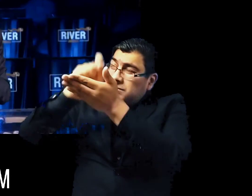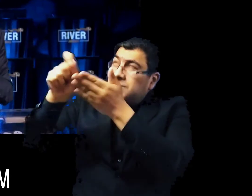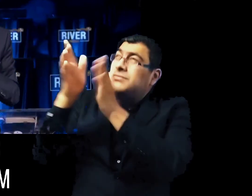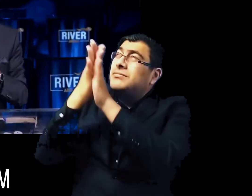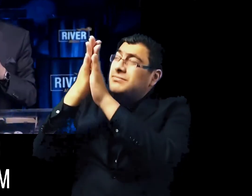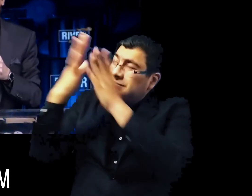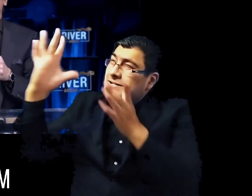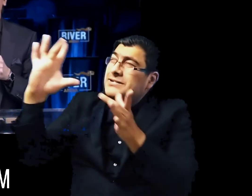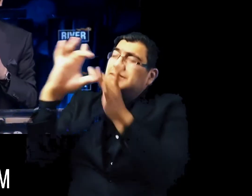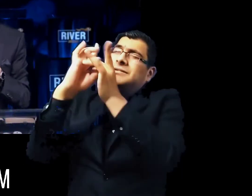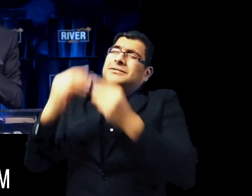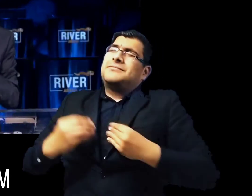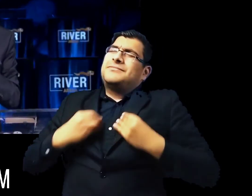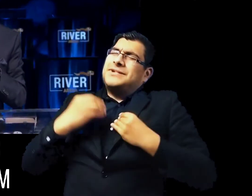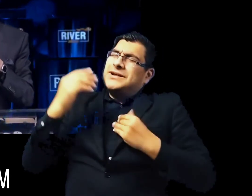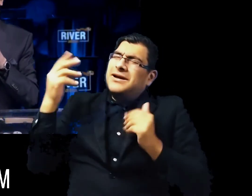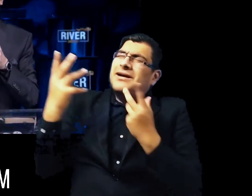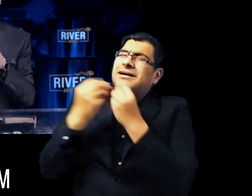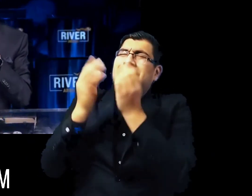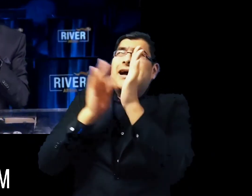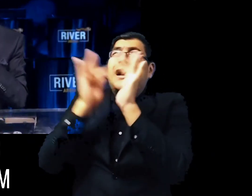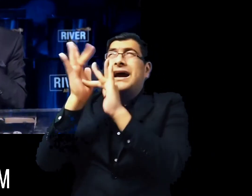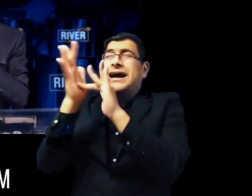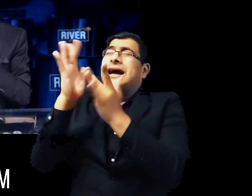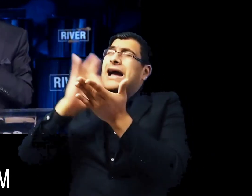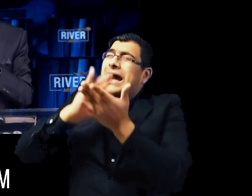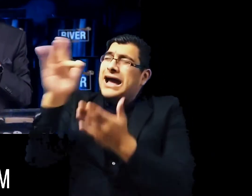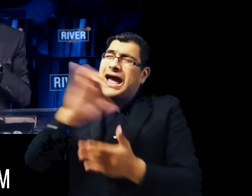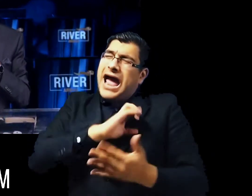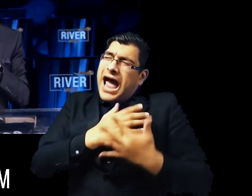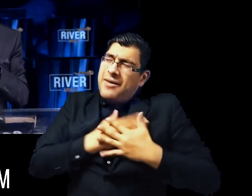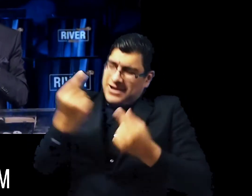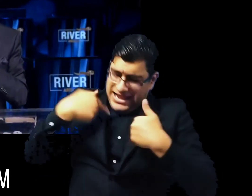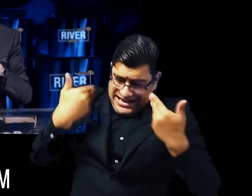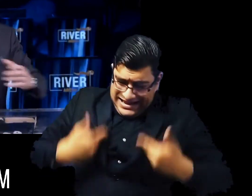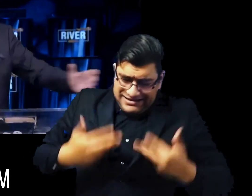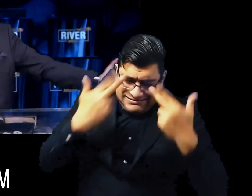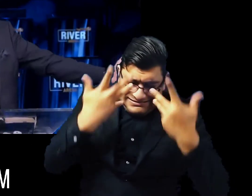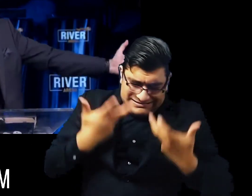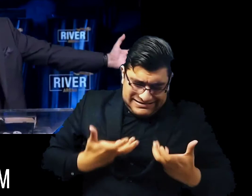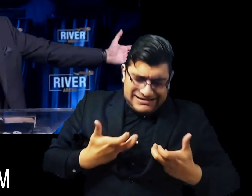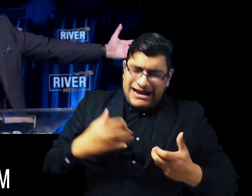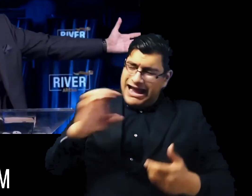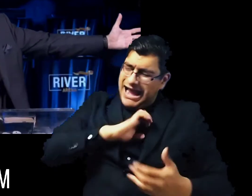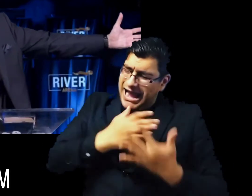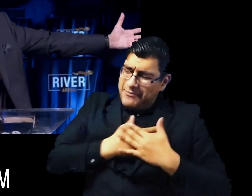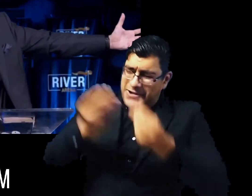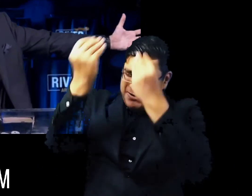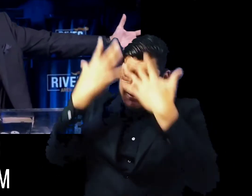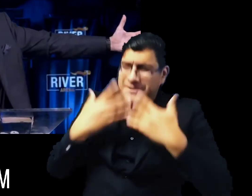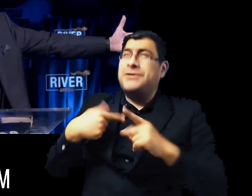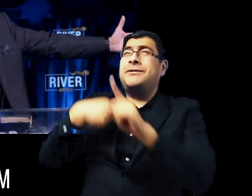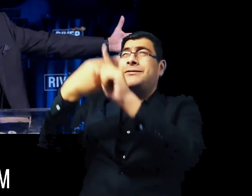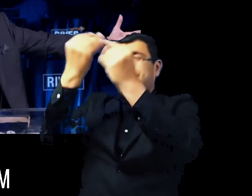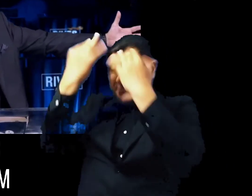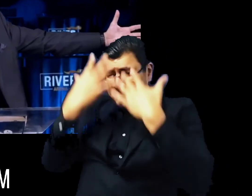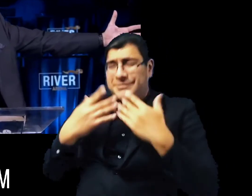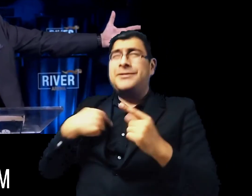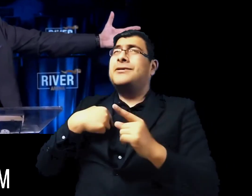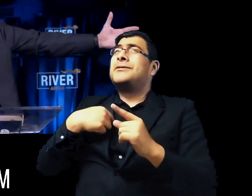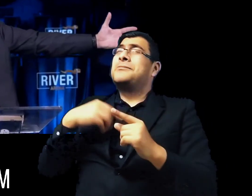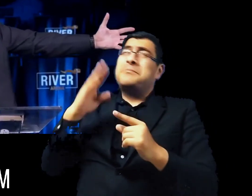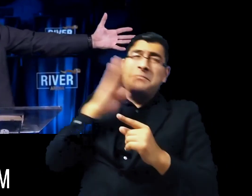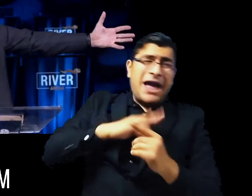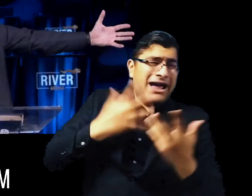Señor, por amarme roto como estoy y por derramar tu sangre cuando yo no lo